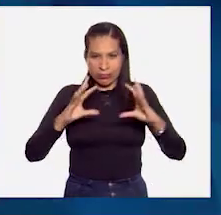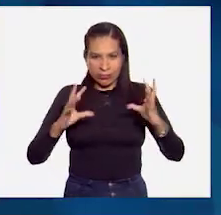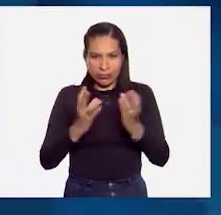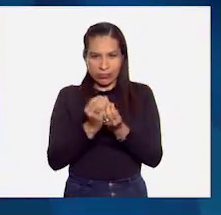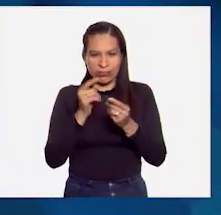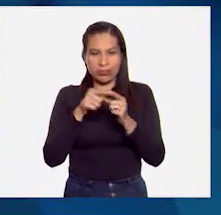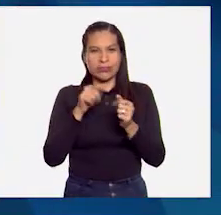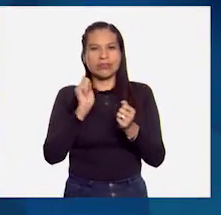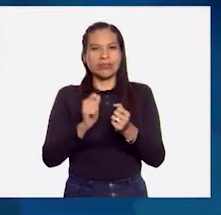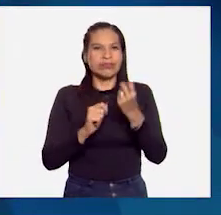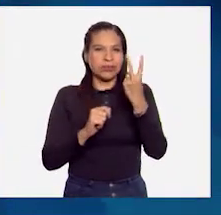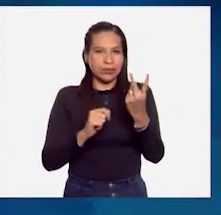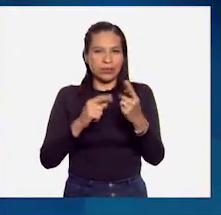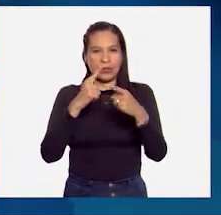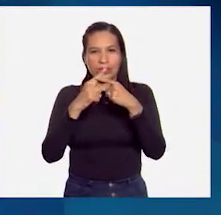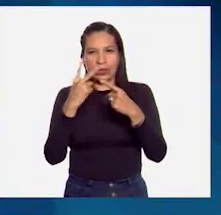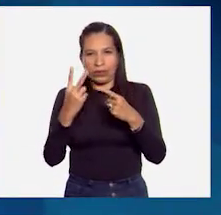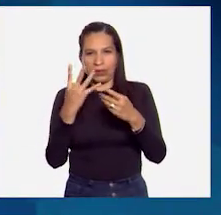enteros.